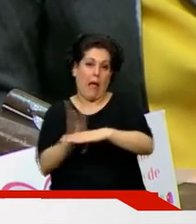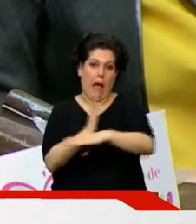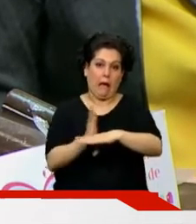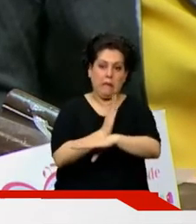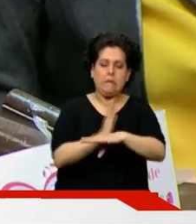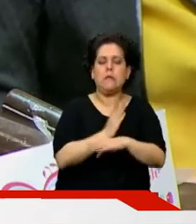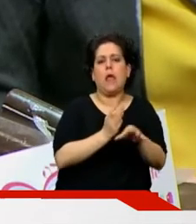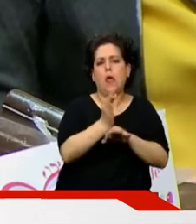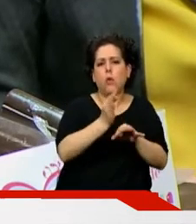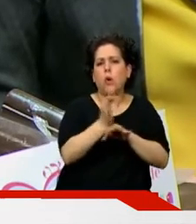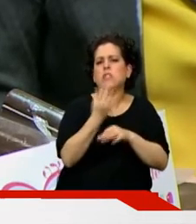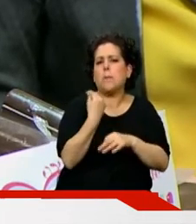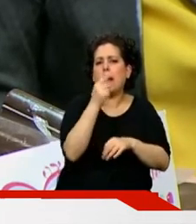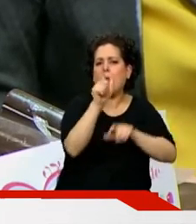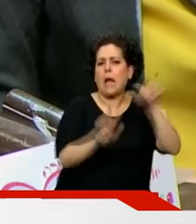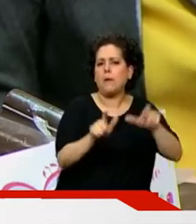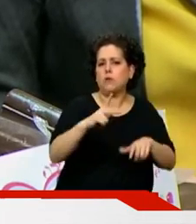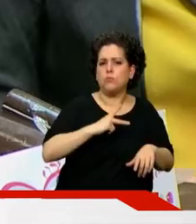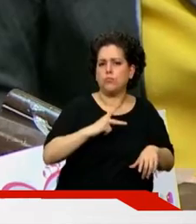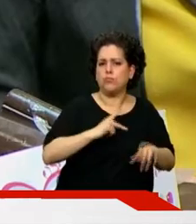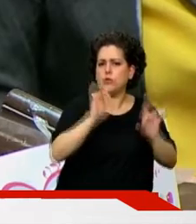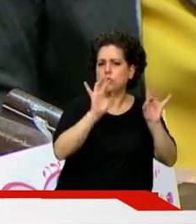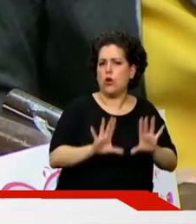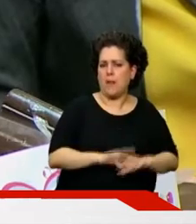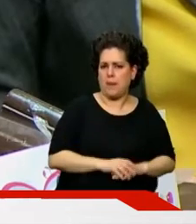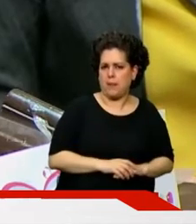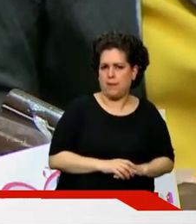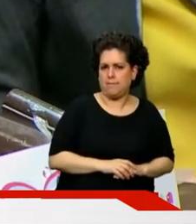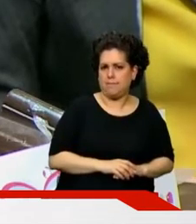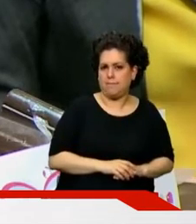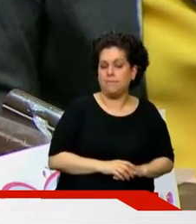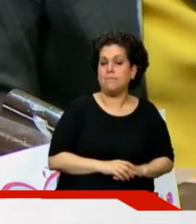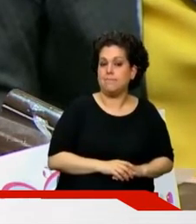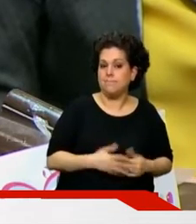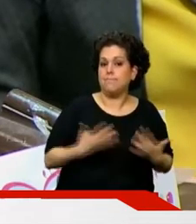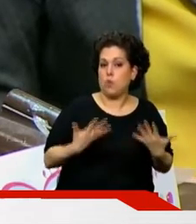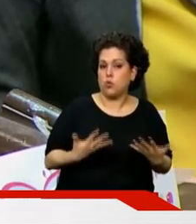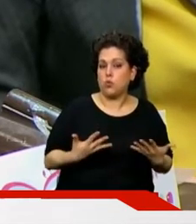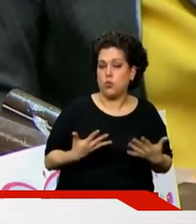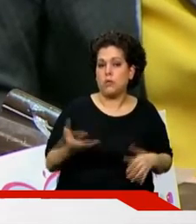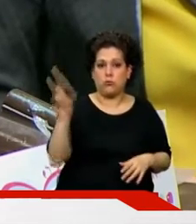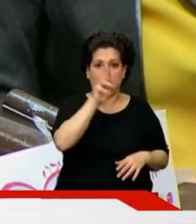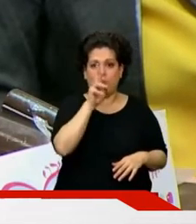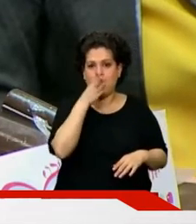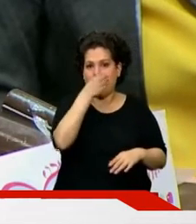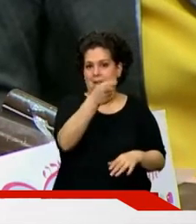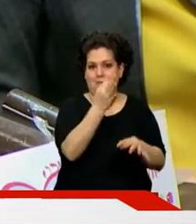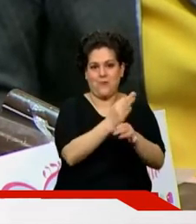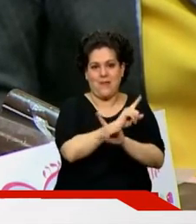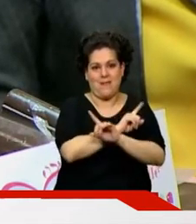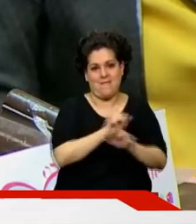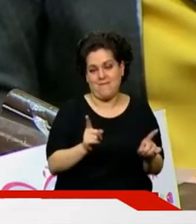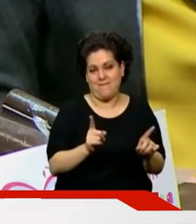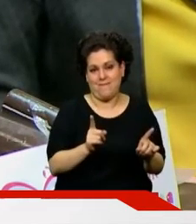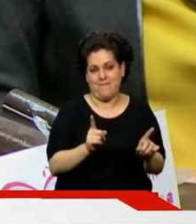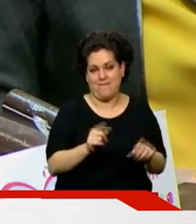a la baja los índices de inflación, que es el tema central y que nos preocupa a todos, ¿no? Claro, seguro. Bueno,